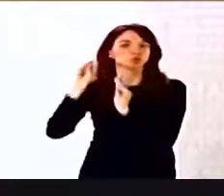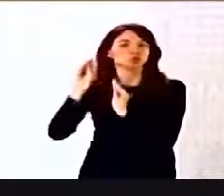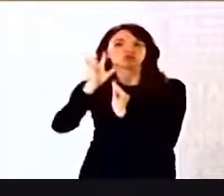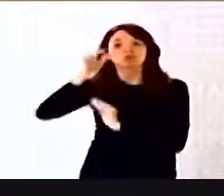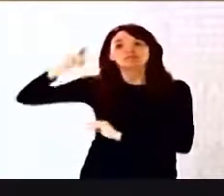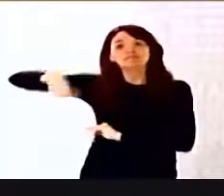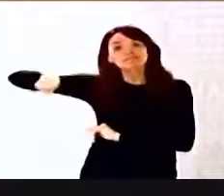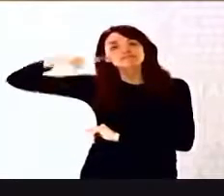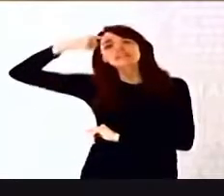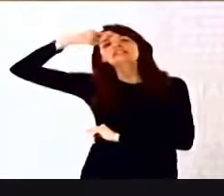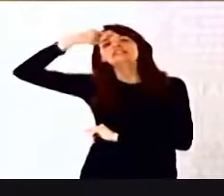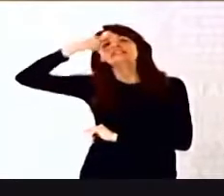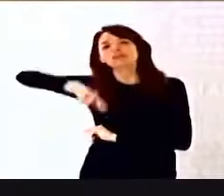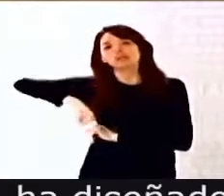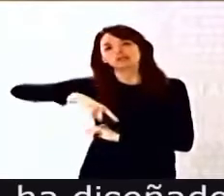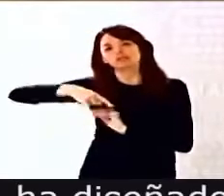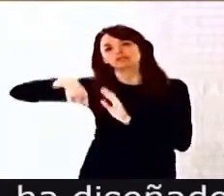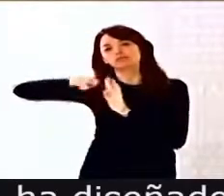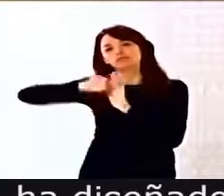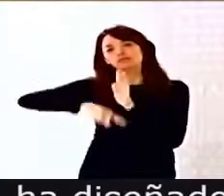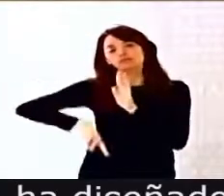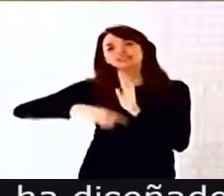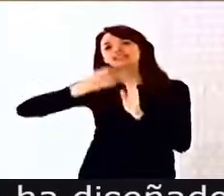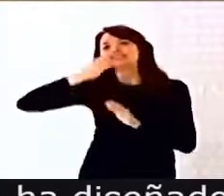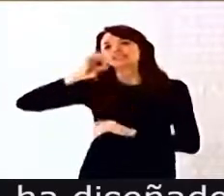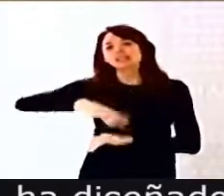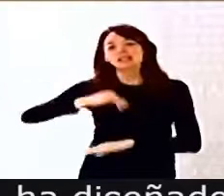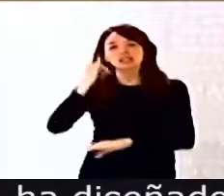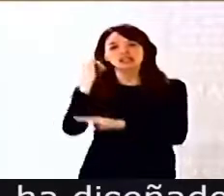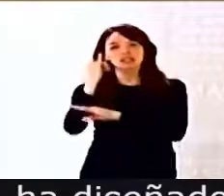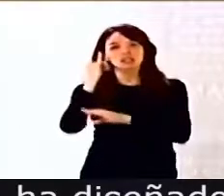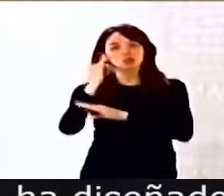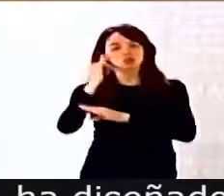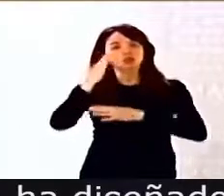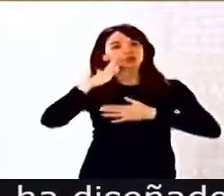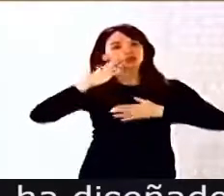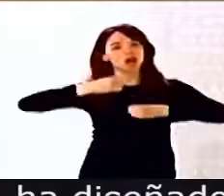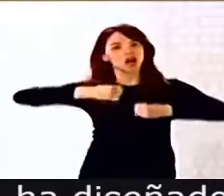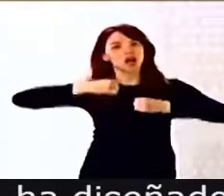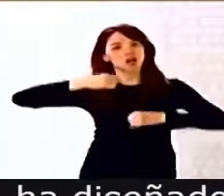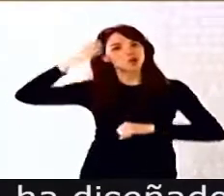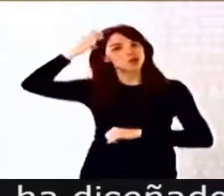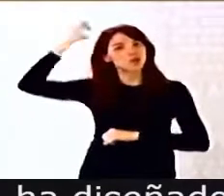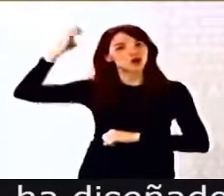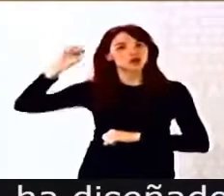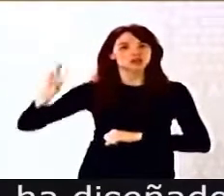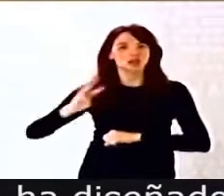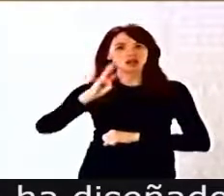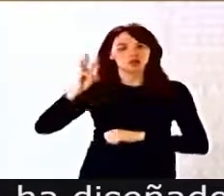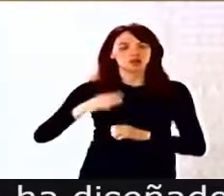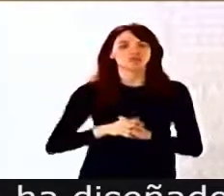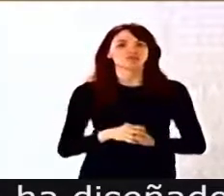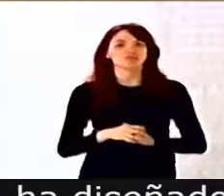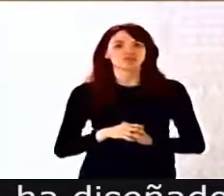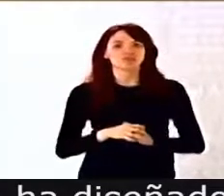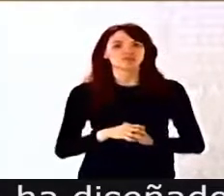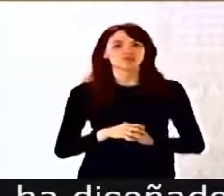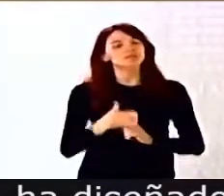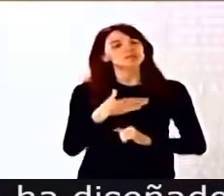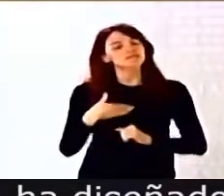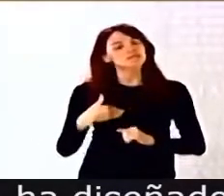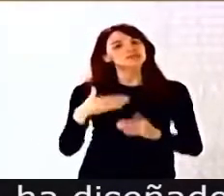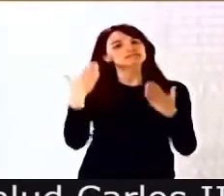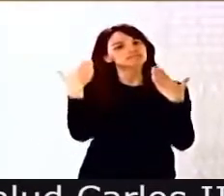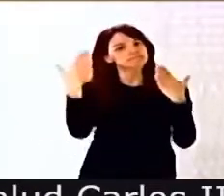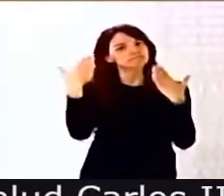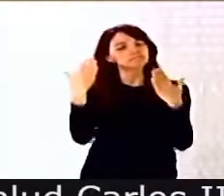los que tienen los indicadores, que es el Instituto de Salud Carlos III. Yo quiero destacar y quiero felicitar y quiero agradecer a